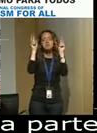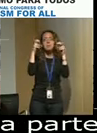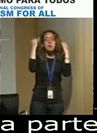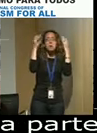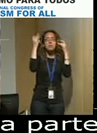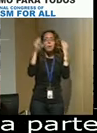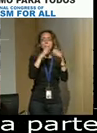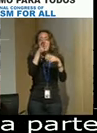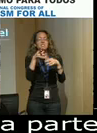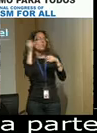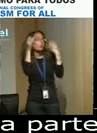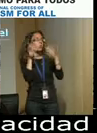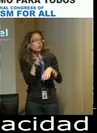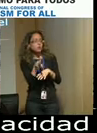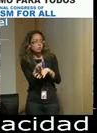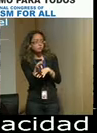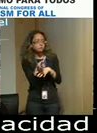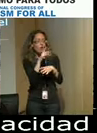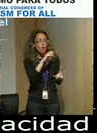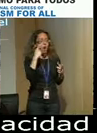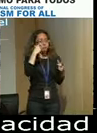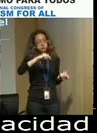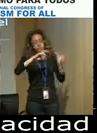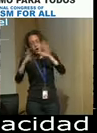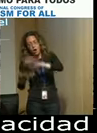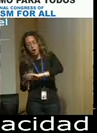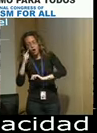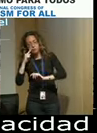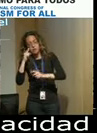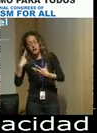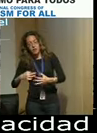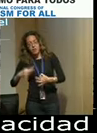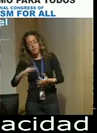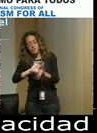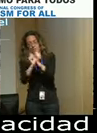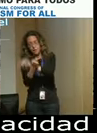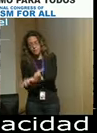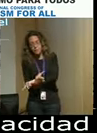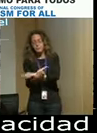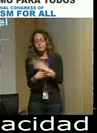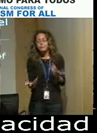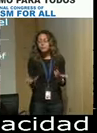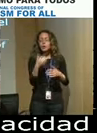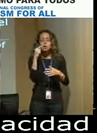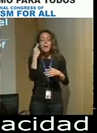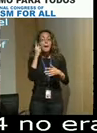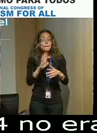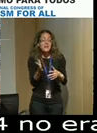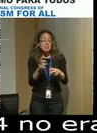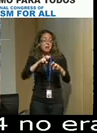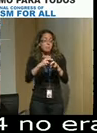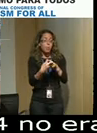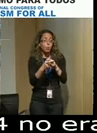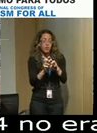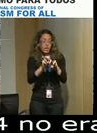explicitación del ocio como derecho era la que tenemos ahora en el 2013. Entonces, es una especie de puzzle que, bueno, podríamos añadirle